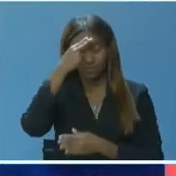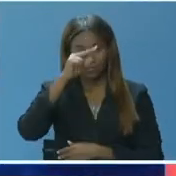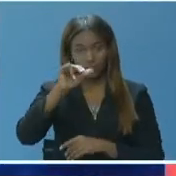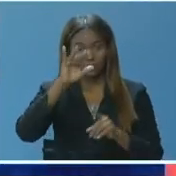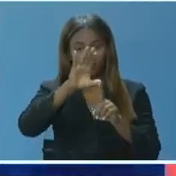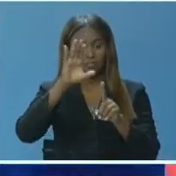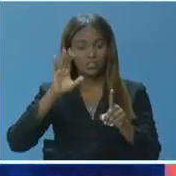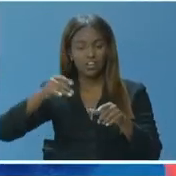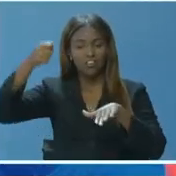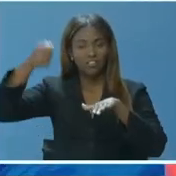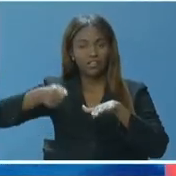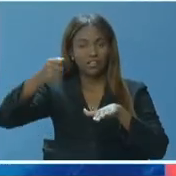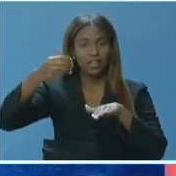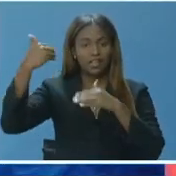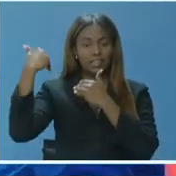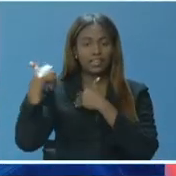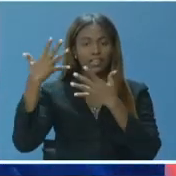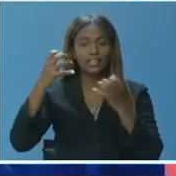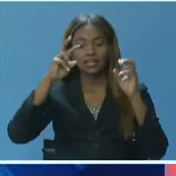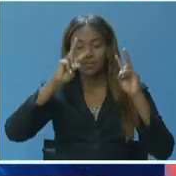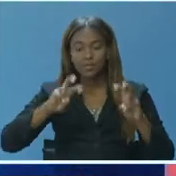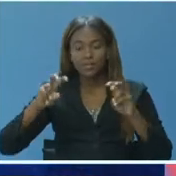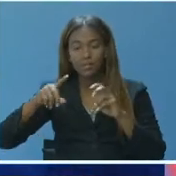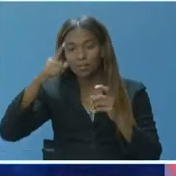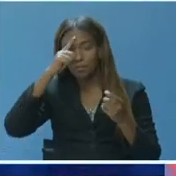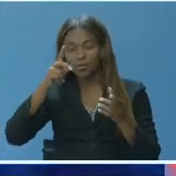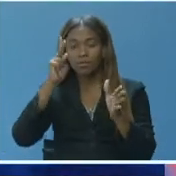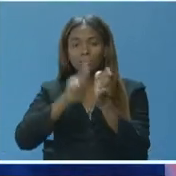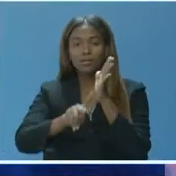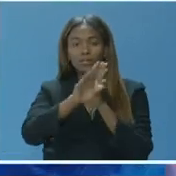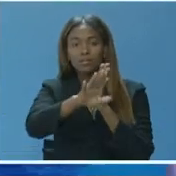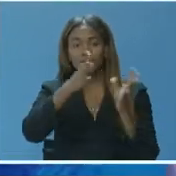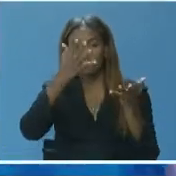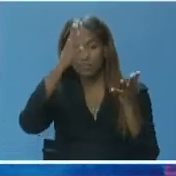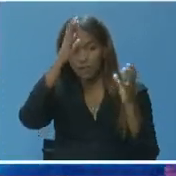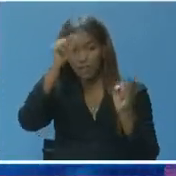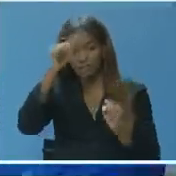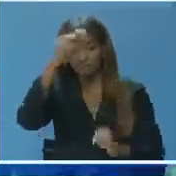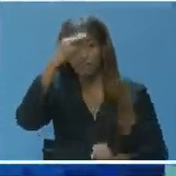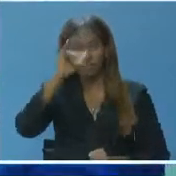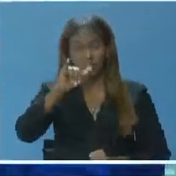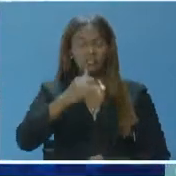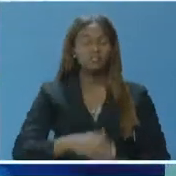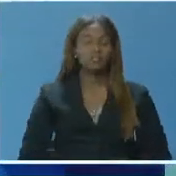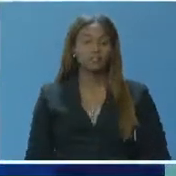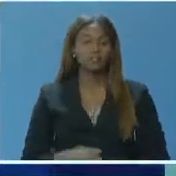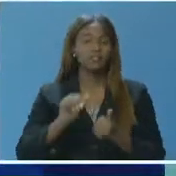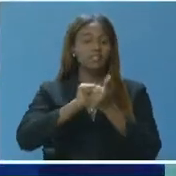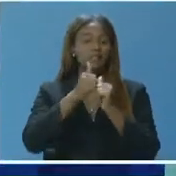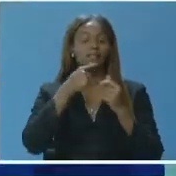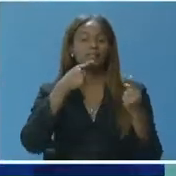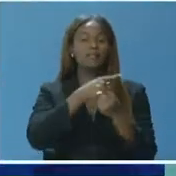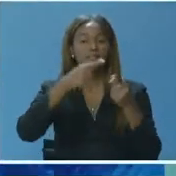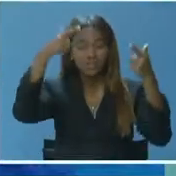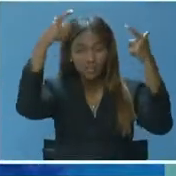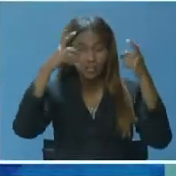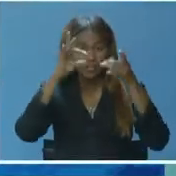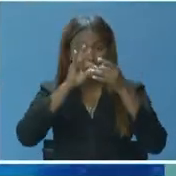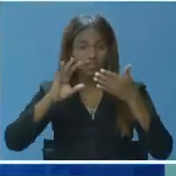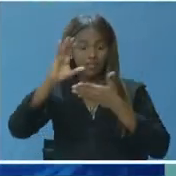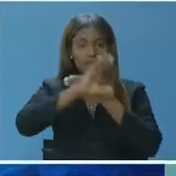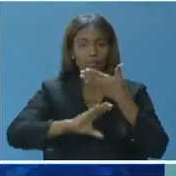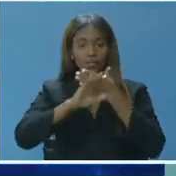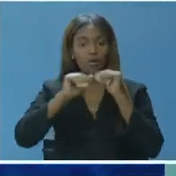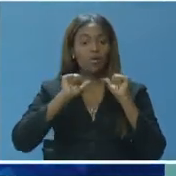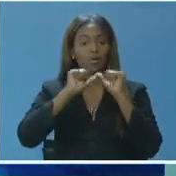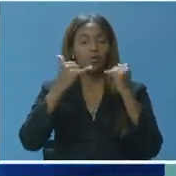al fiscal que le quiere investigar por asesinato de Jovenel Moïse. En los deportes, Reinas del Caribe